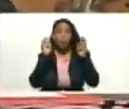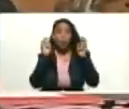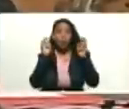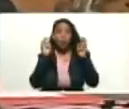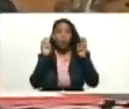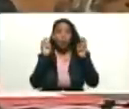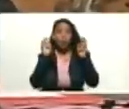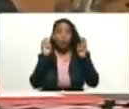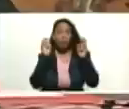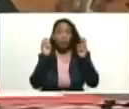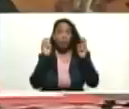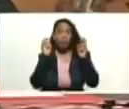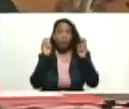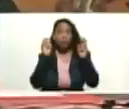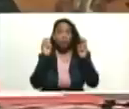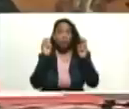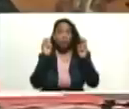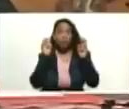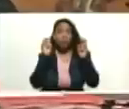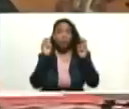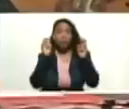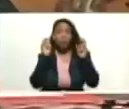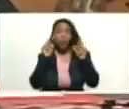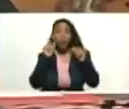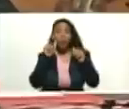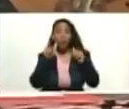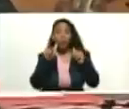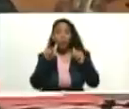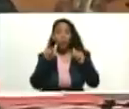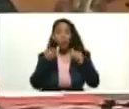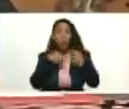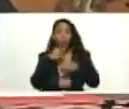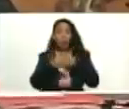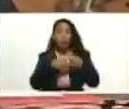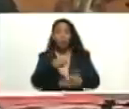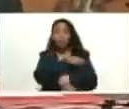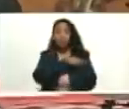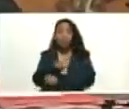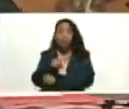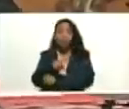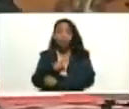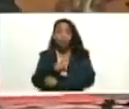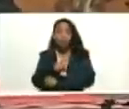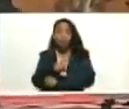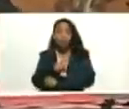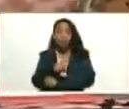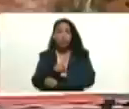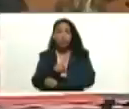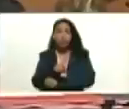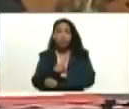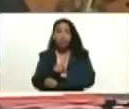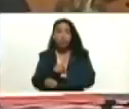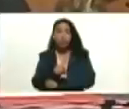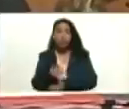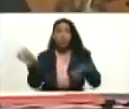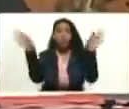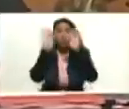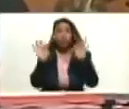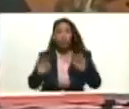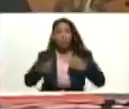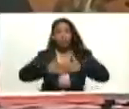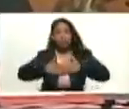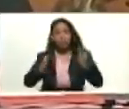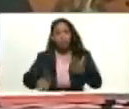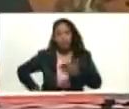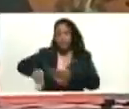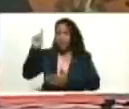del estatuto, usted no llegó a ese estatuto obligado, usted de manera espontánea